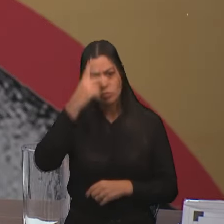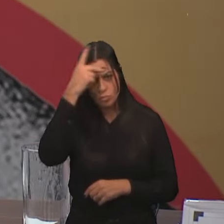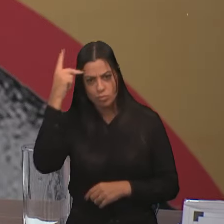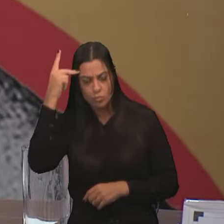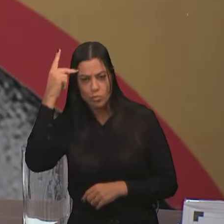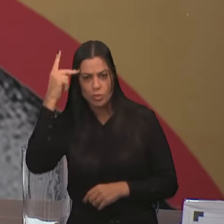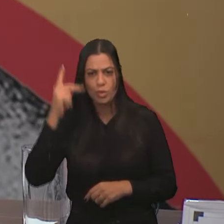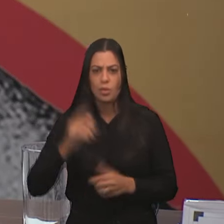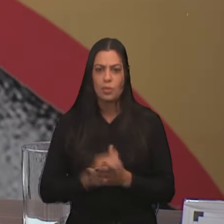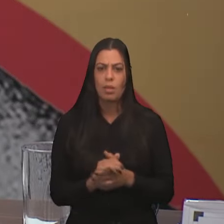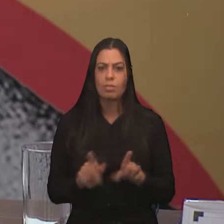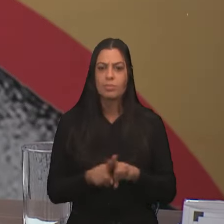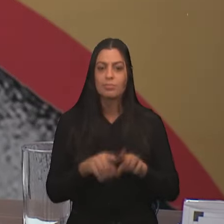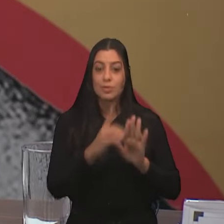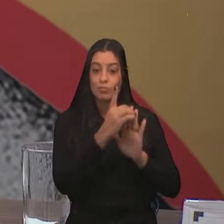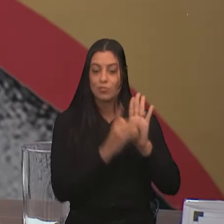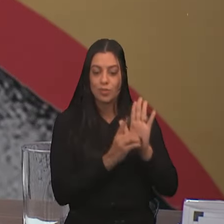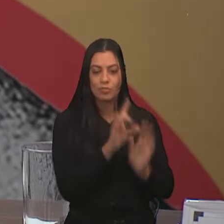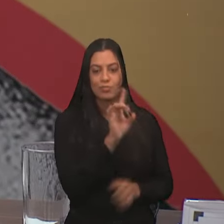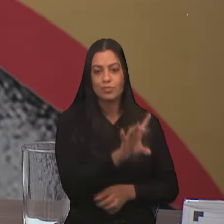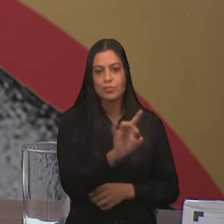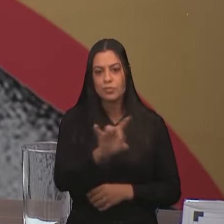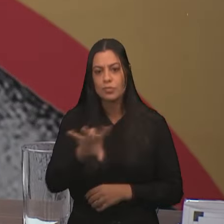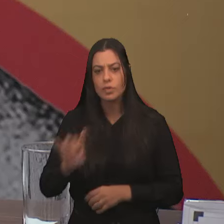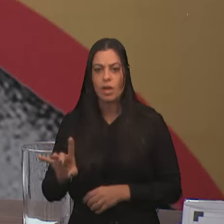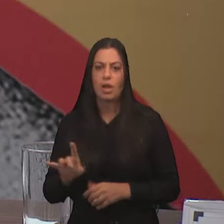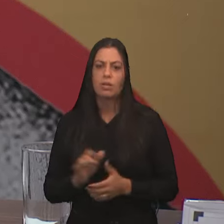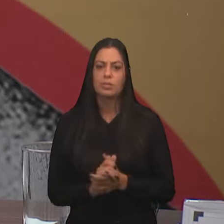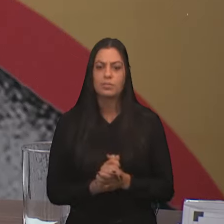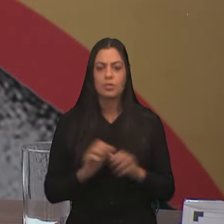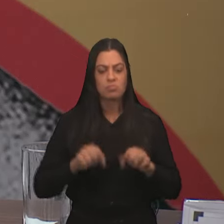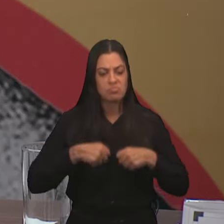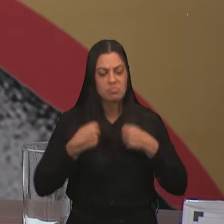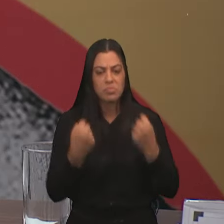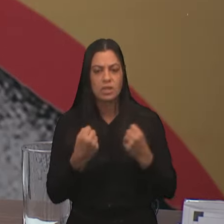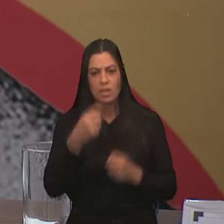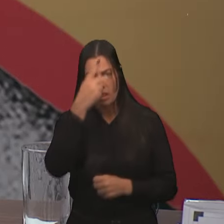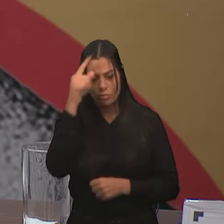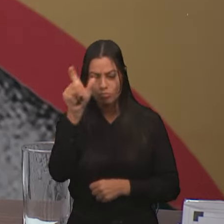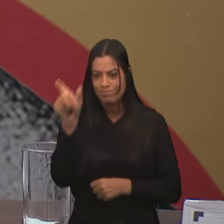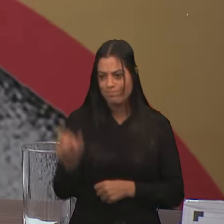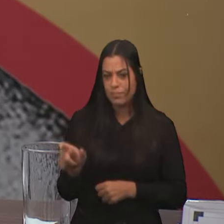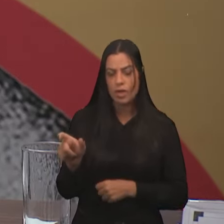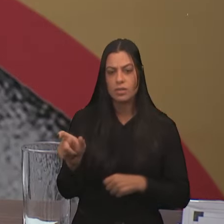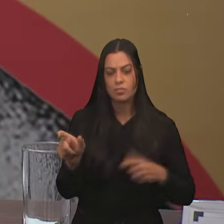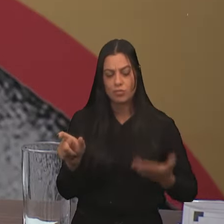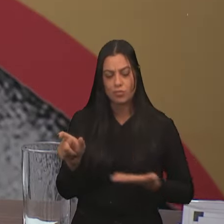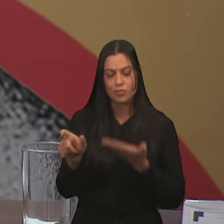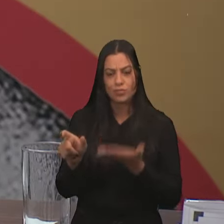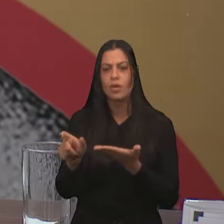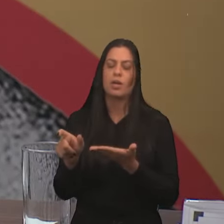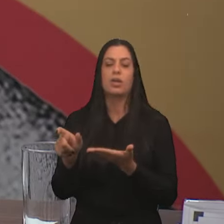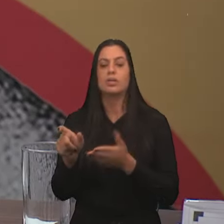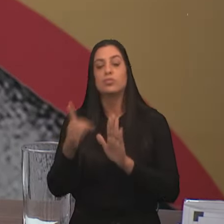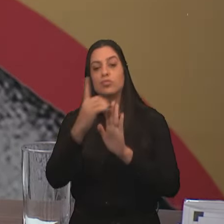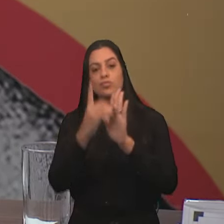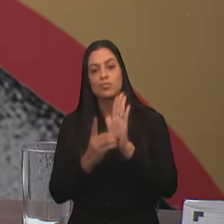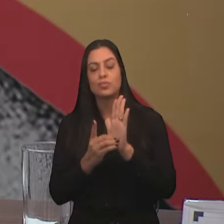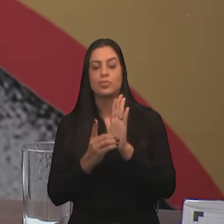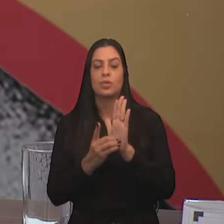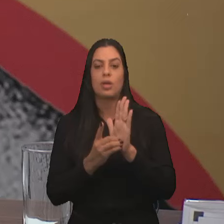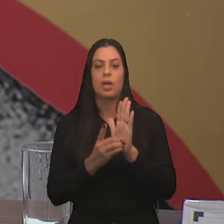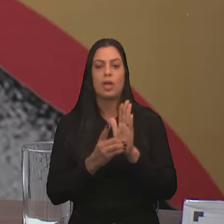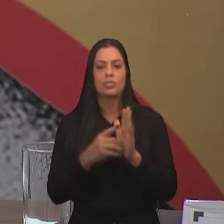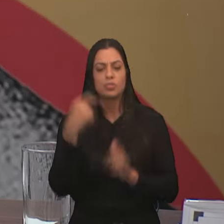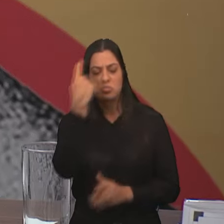de la Constitución Federal y los derechos individuales, como la capacidad del ser humano de autodeterminarse, los derechos